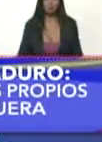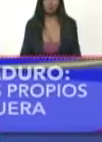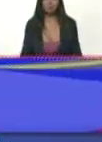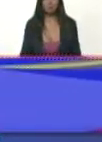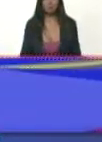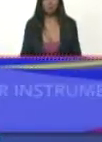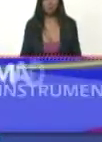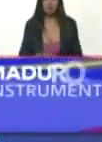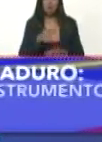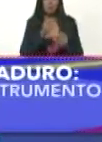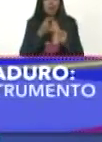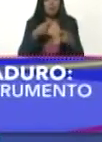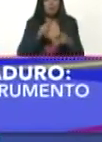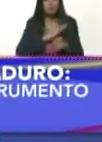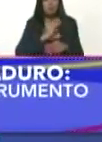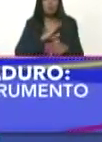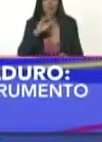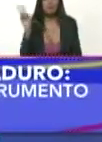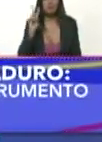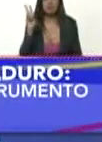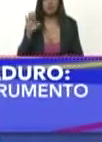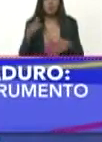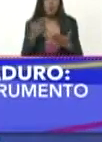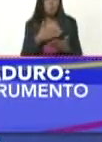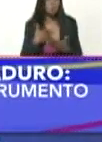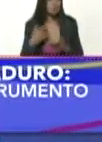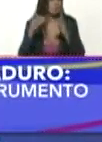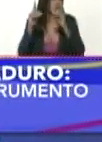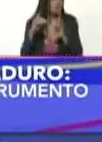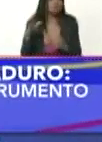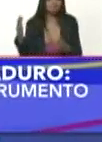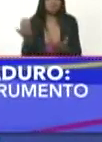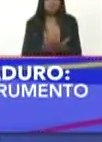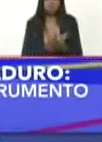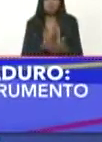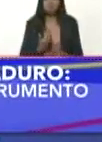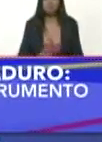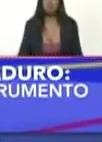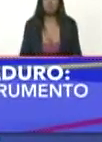para tomar a Venezuela cuando quieran.